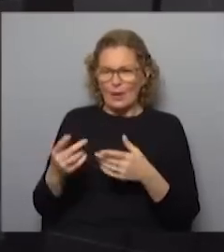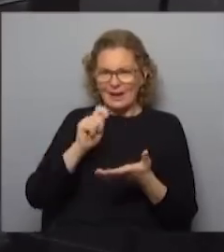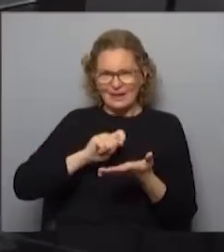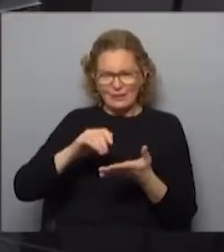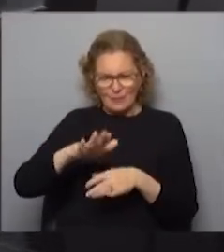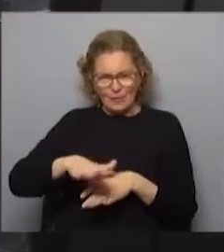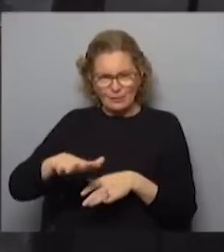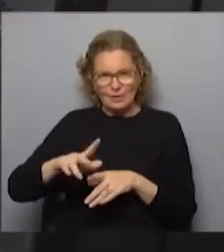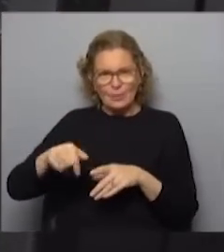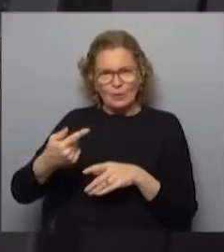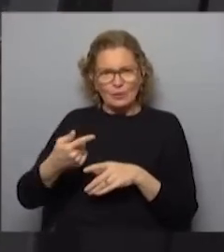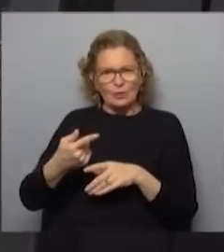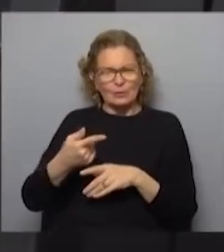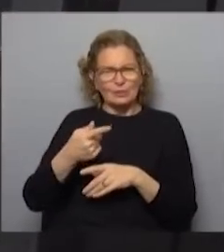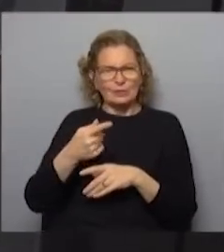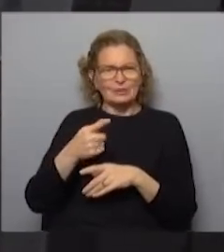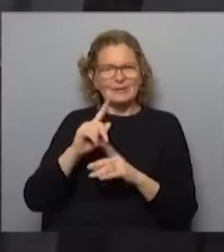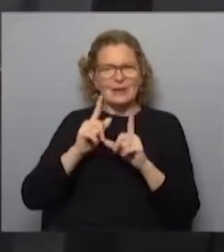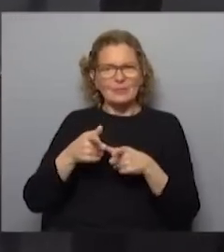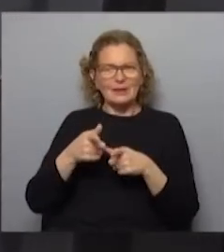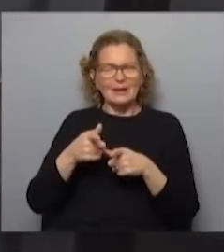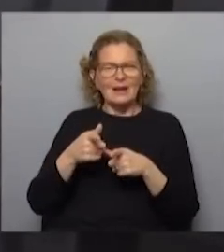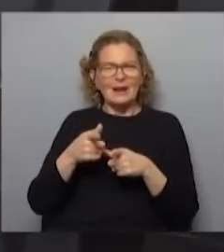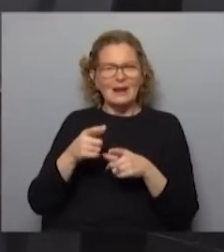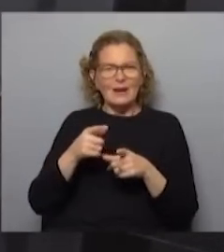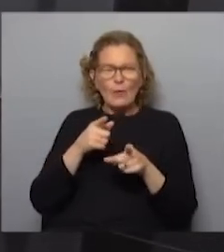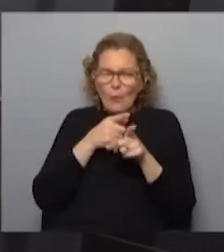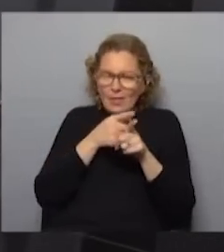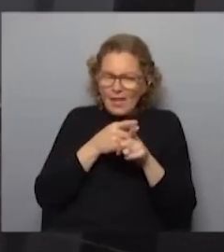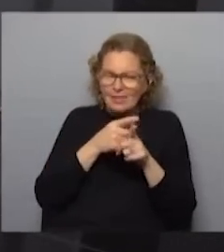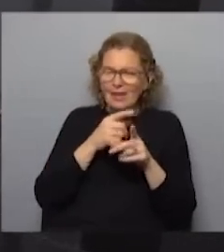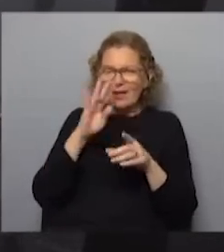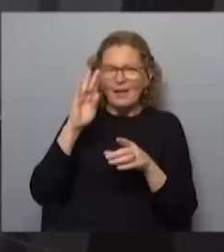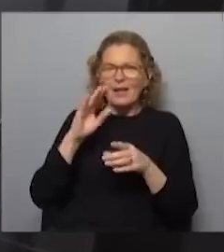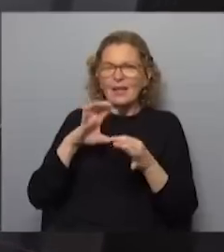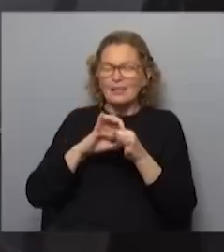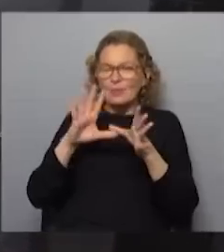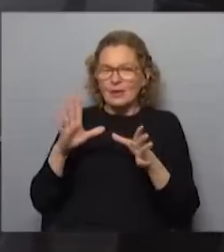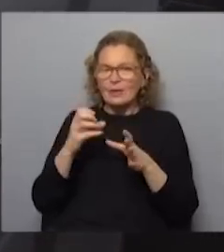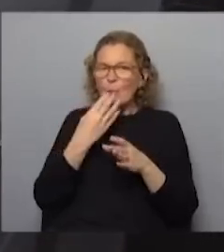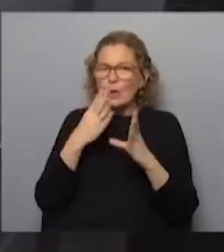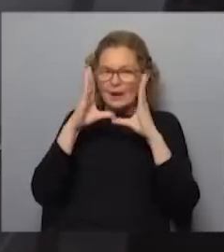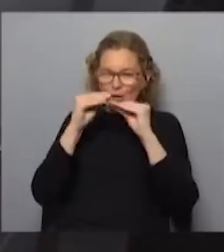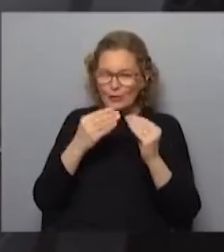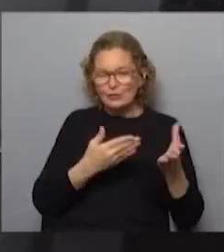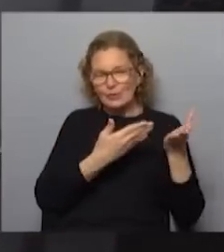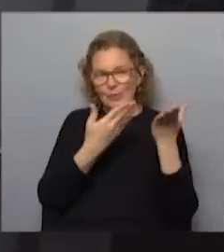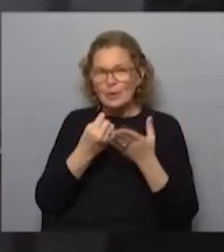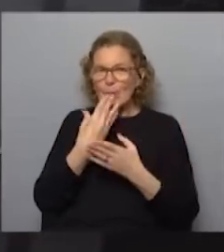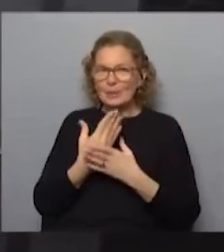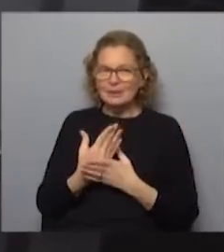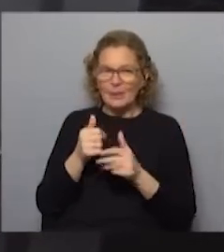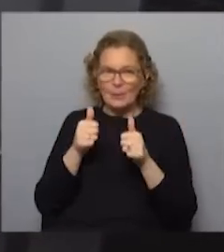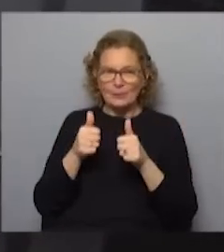por la otra se te pica con esto de espionaje en democracia por ejemplo Ignacio ante todo Buenas noches gracias muchas gracias Cómo estás